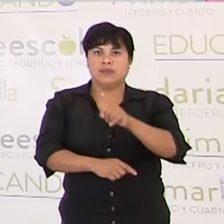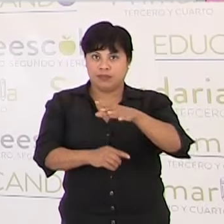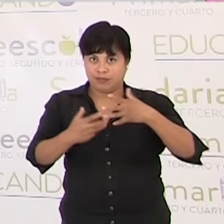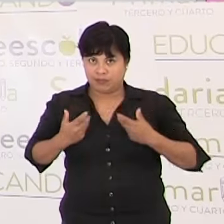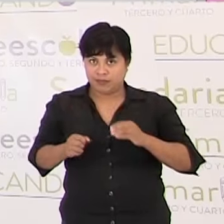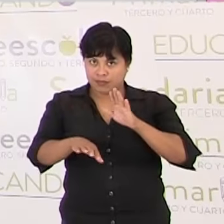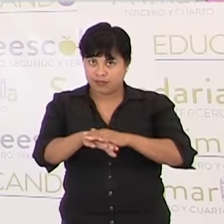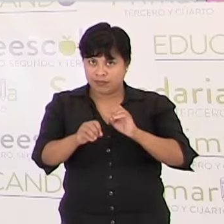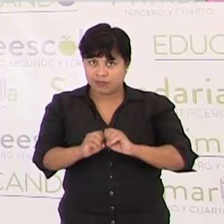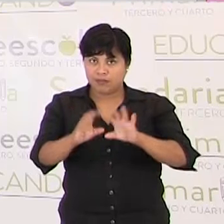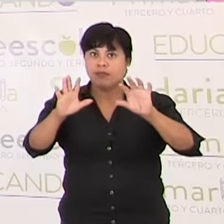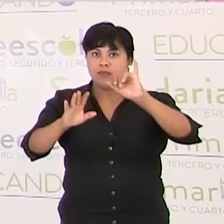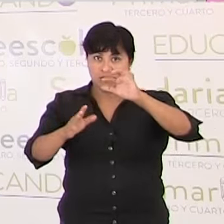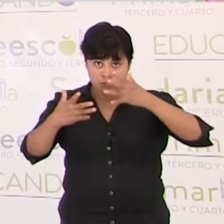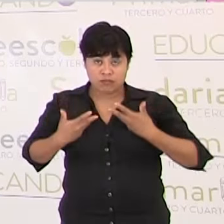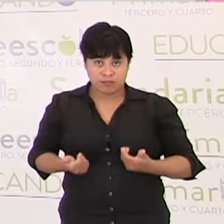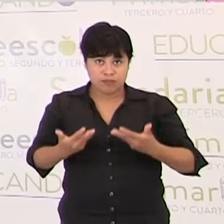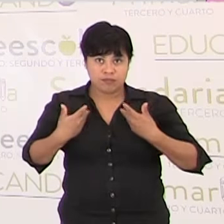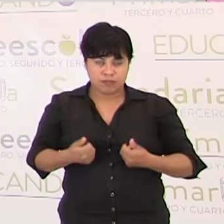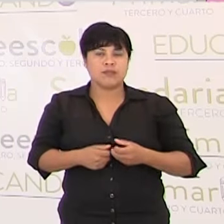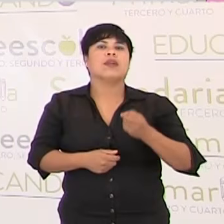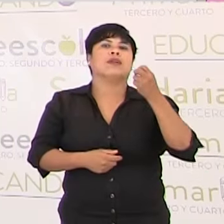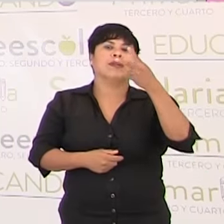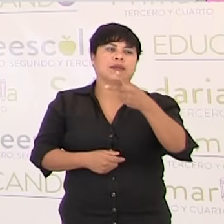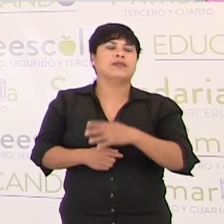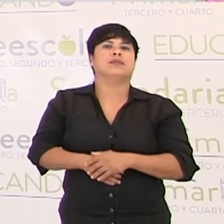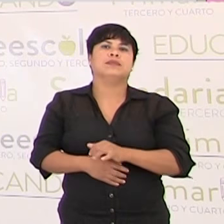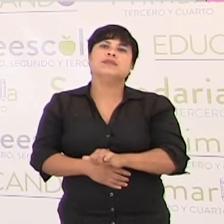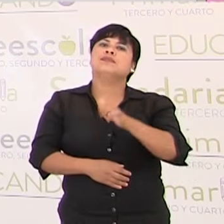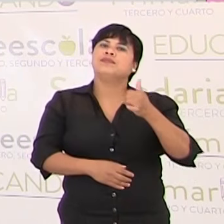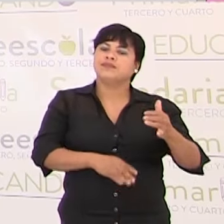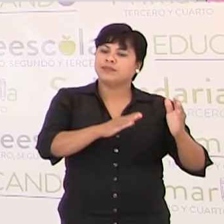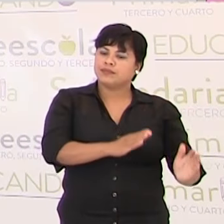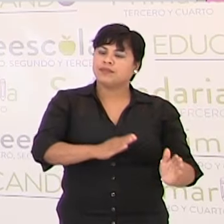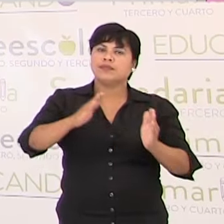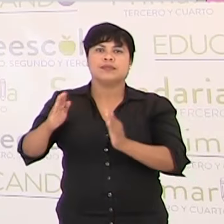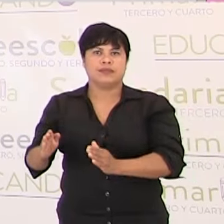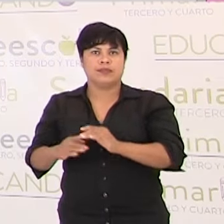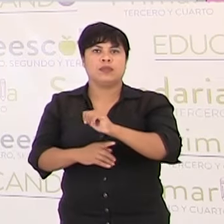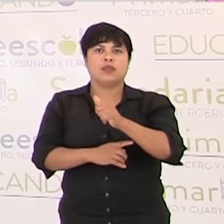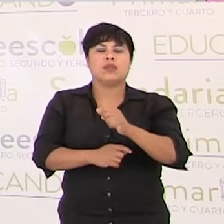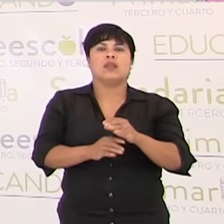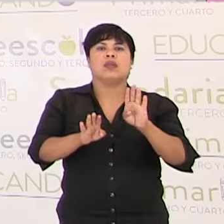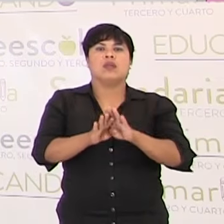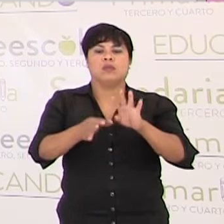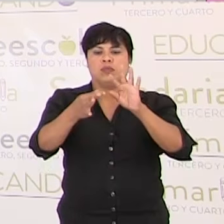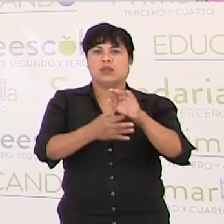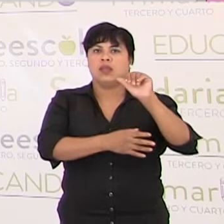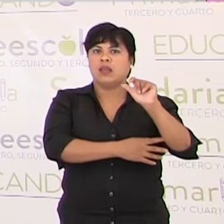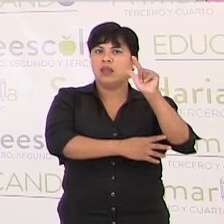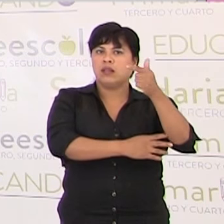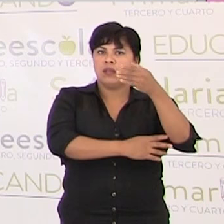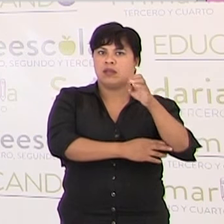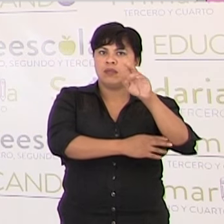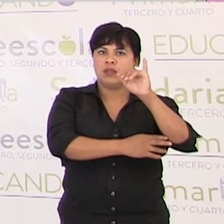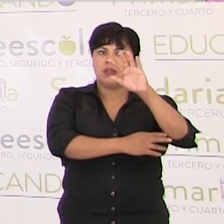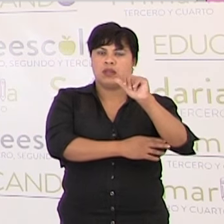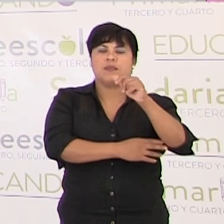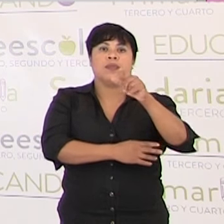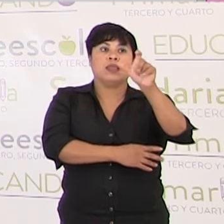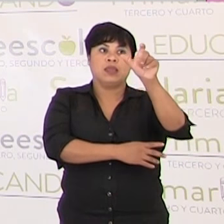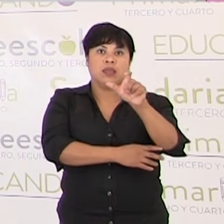claro? ¿Se está entendiendo? Bueno, vamos con la otra expresión algebraica. X cuadrada